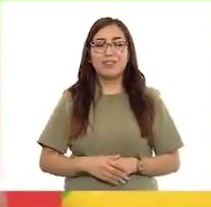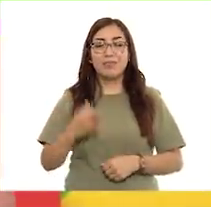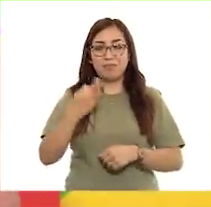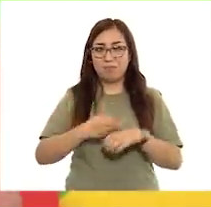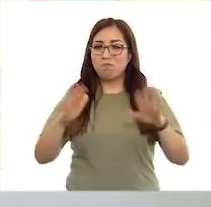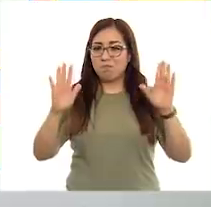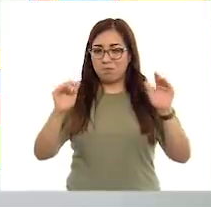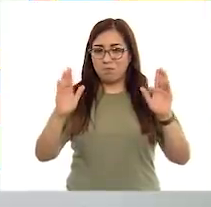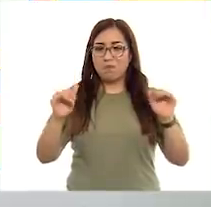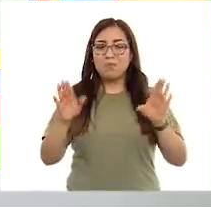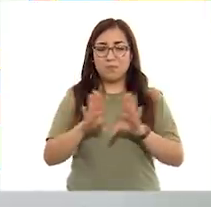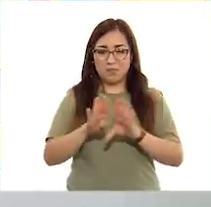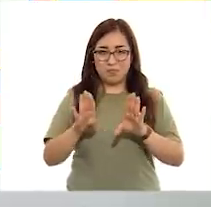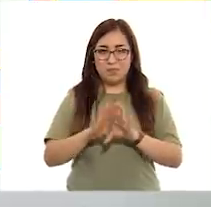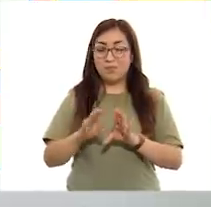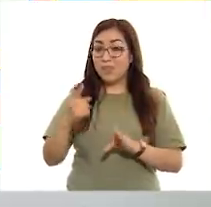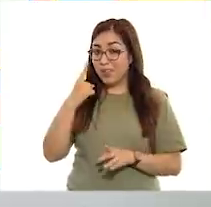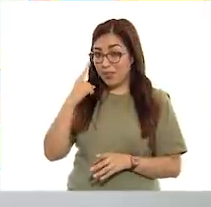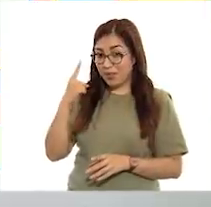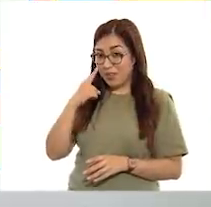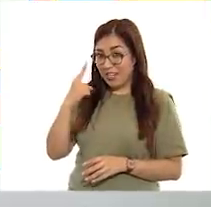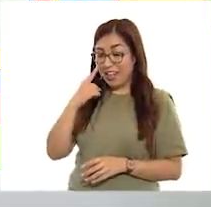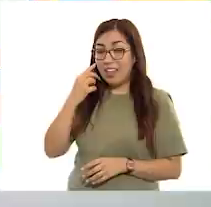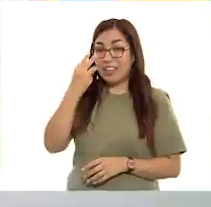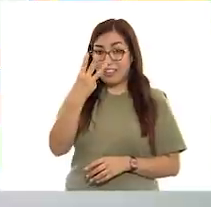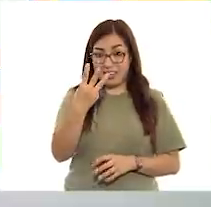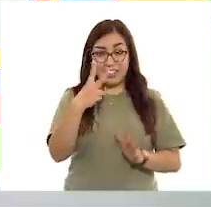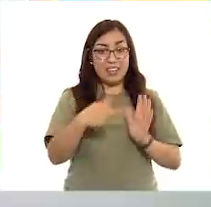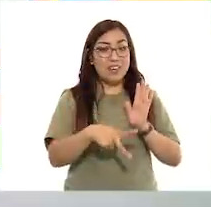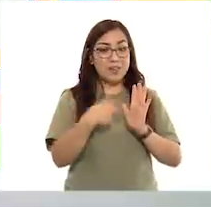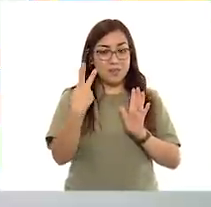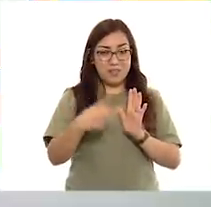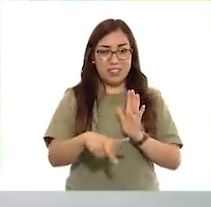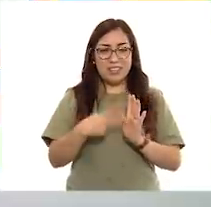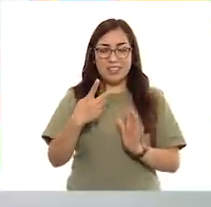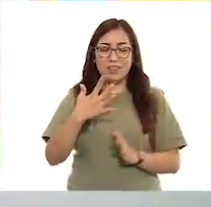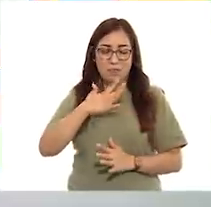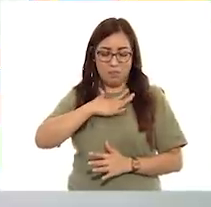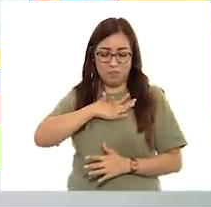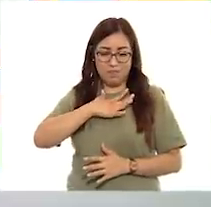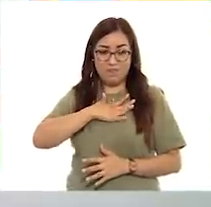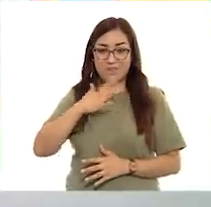así? Vamos a hacer tres veces la mano en el corazón.